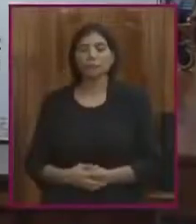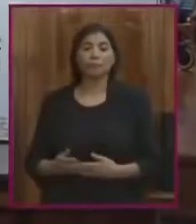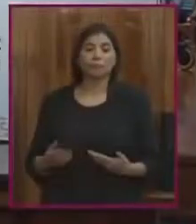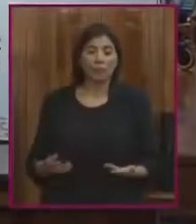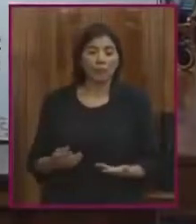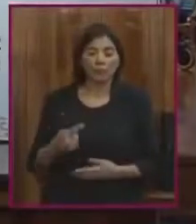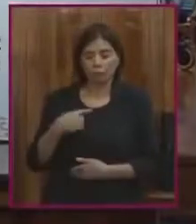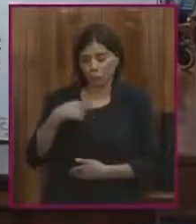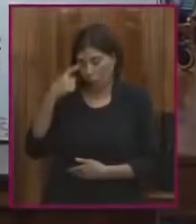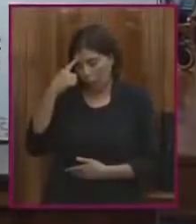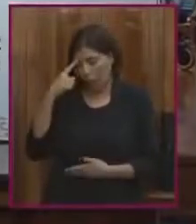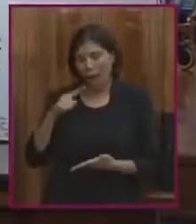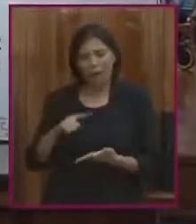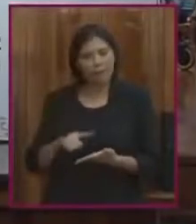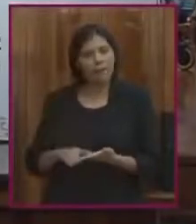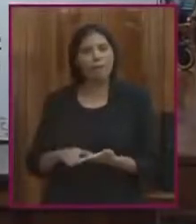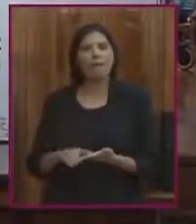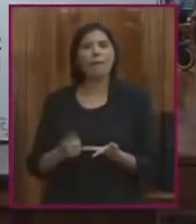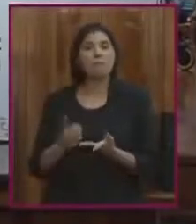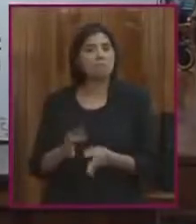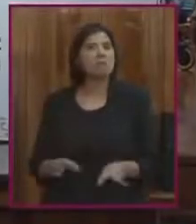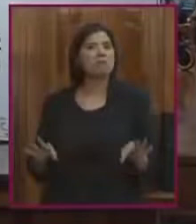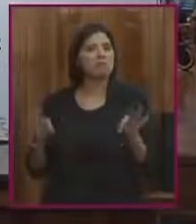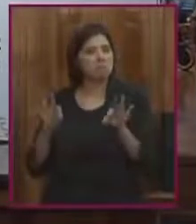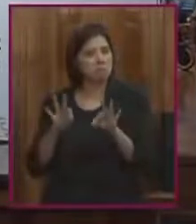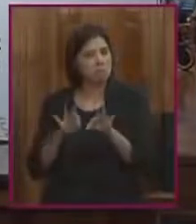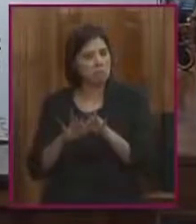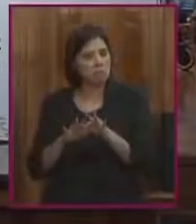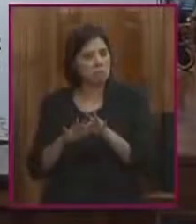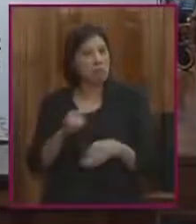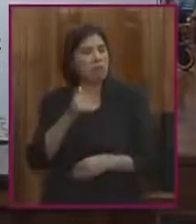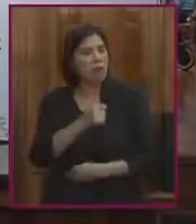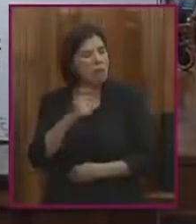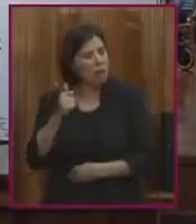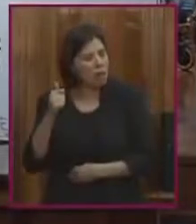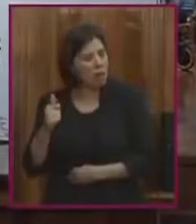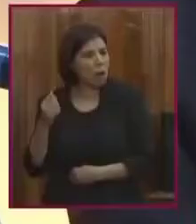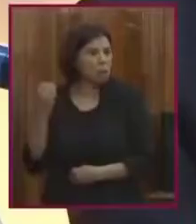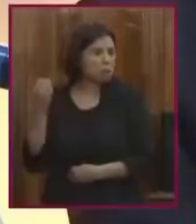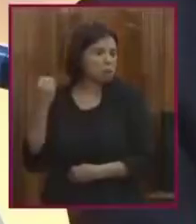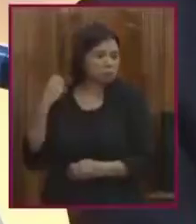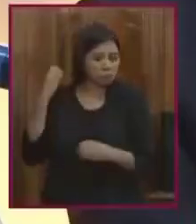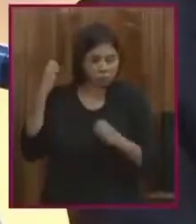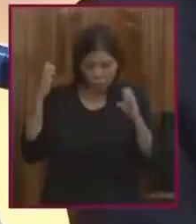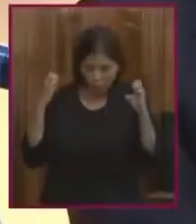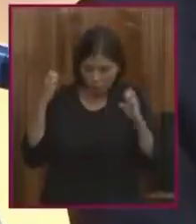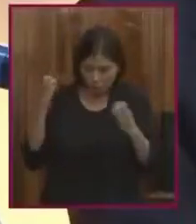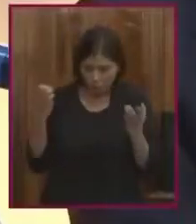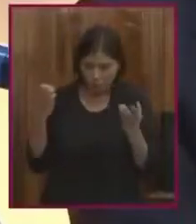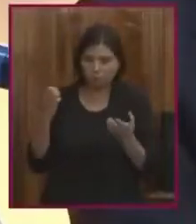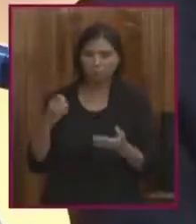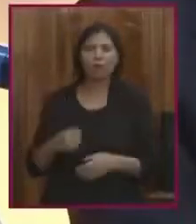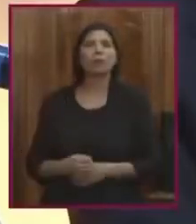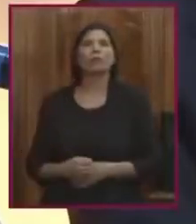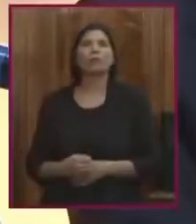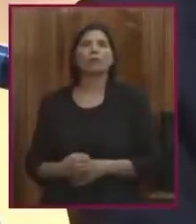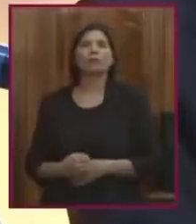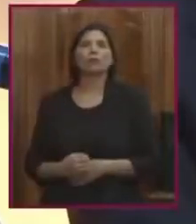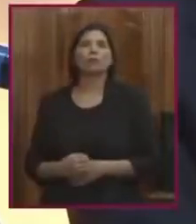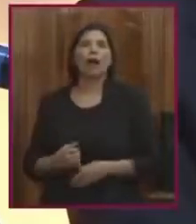Creemos que es fundamental, en cada uno de los eventos nos han acompañado en algunas